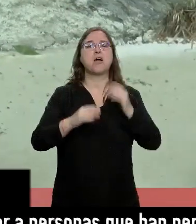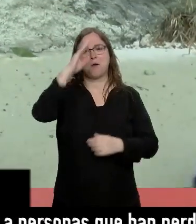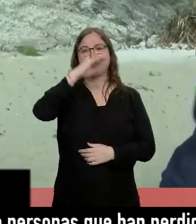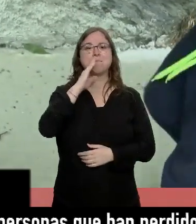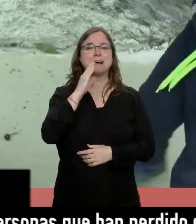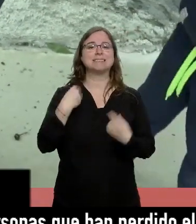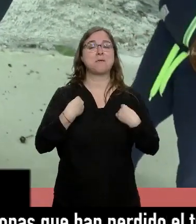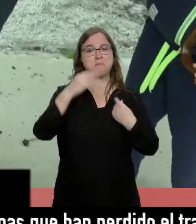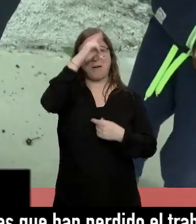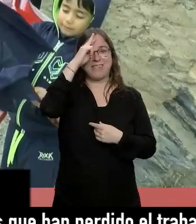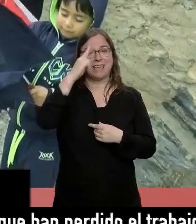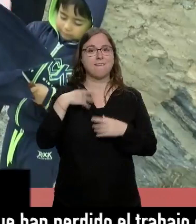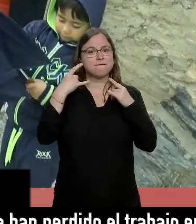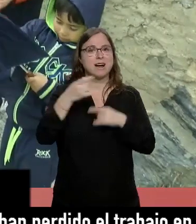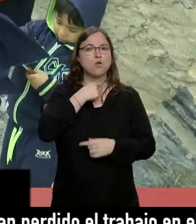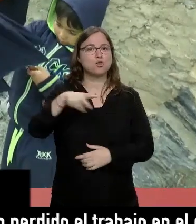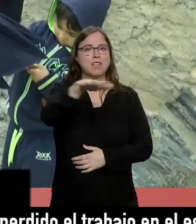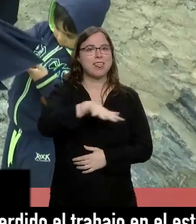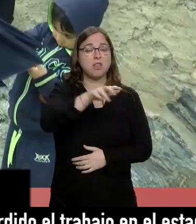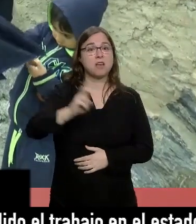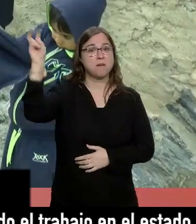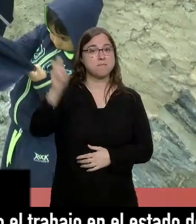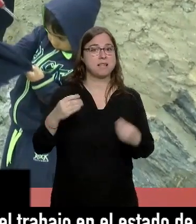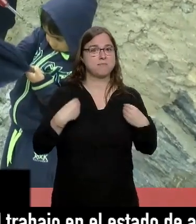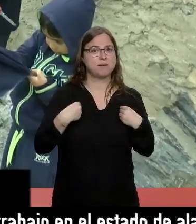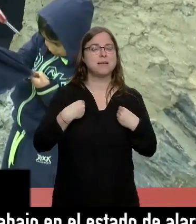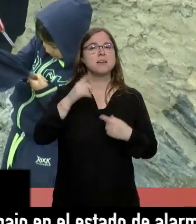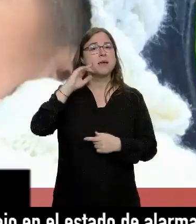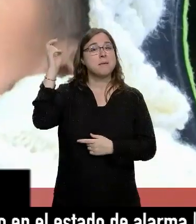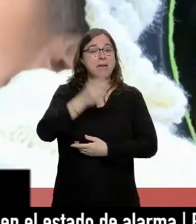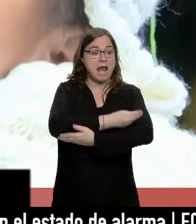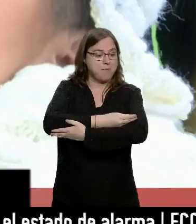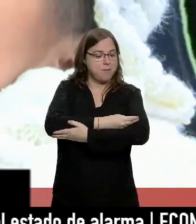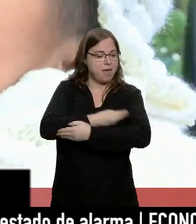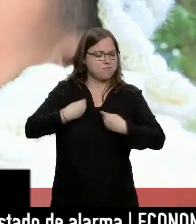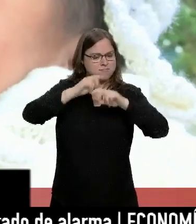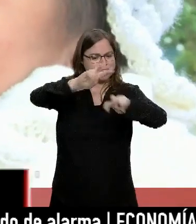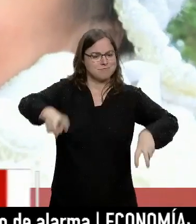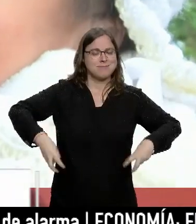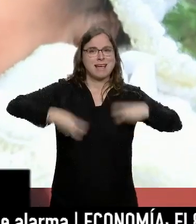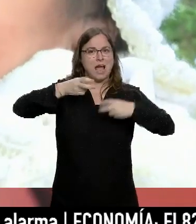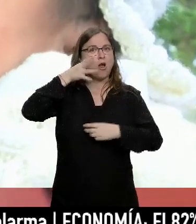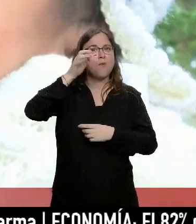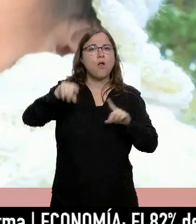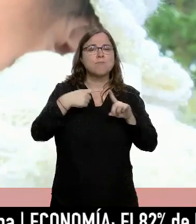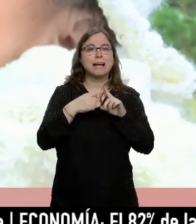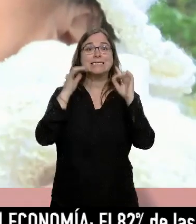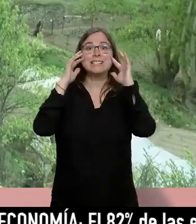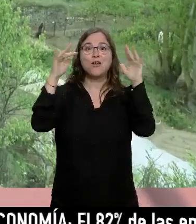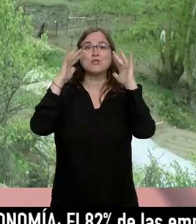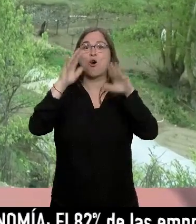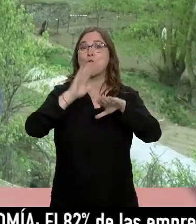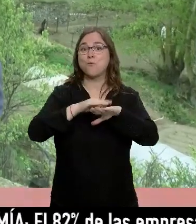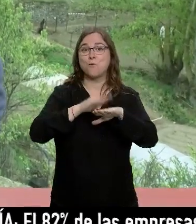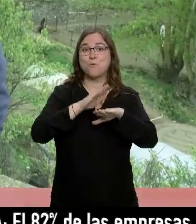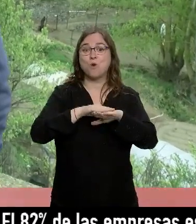decidieron instalarse aquí. La llegada del bebé supone toda una revolución para este pequeño pueblo y también un rayo de esperanza, porque